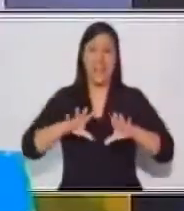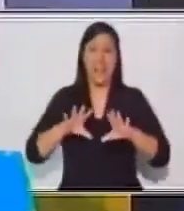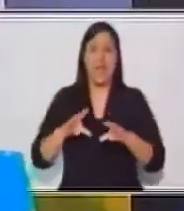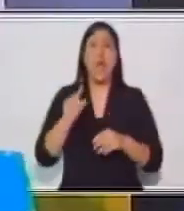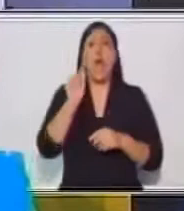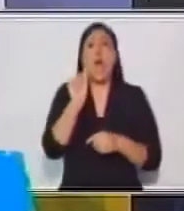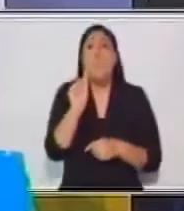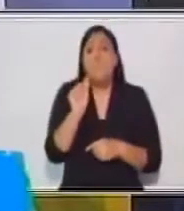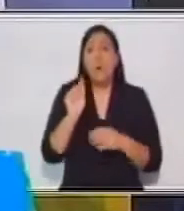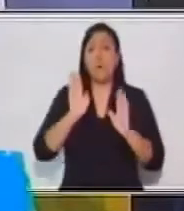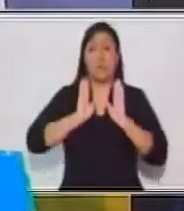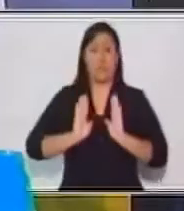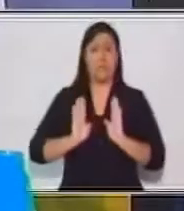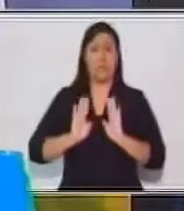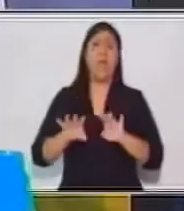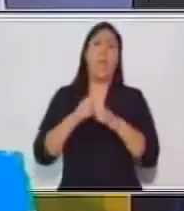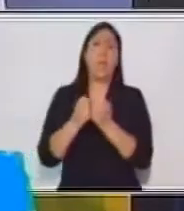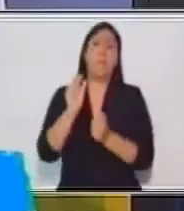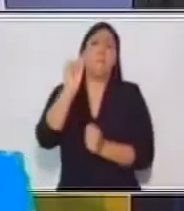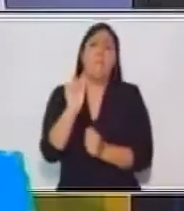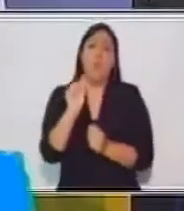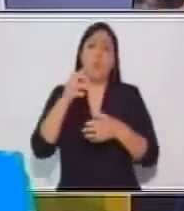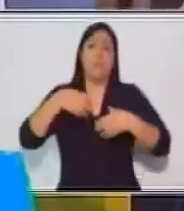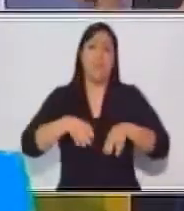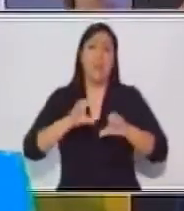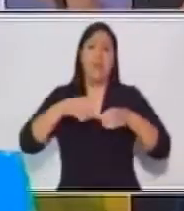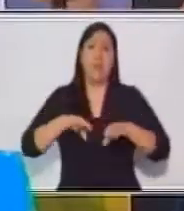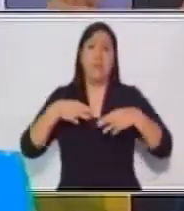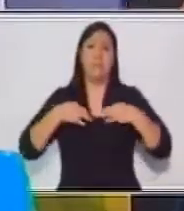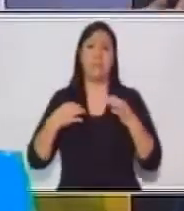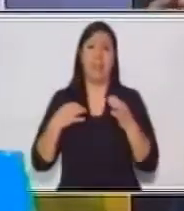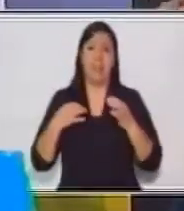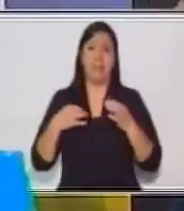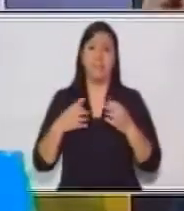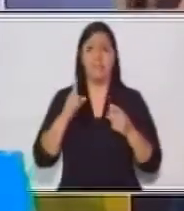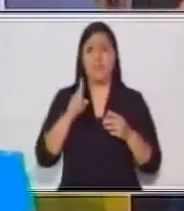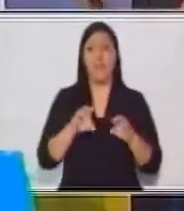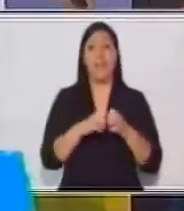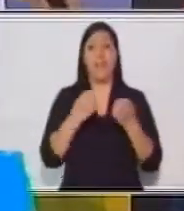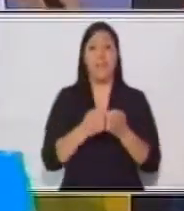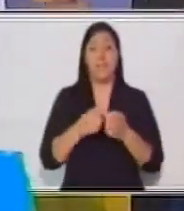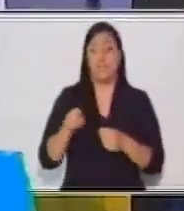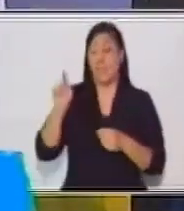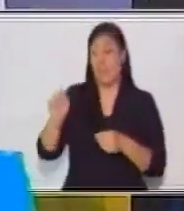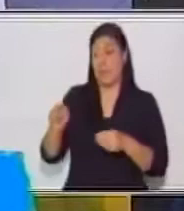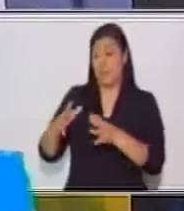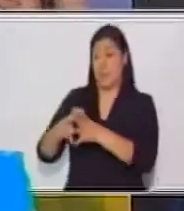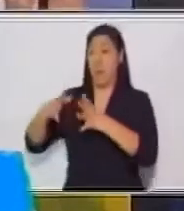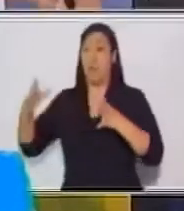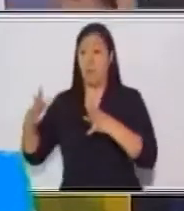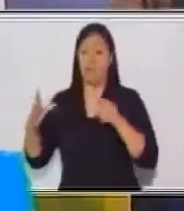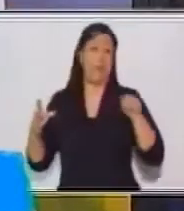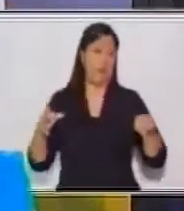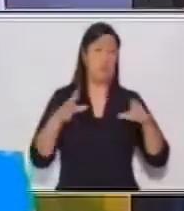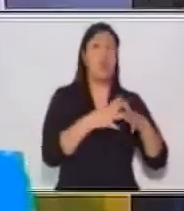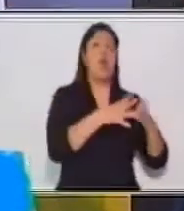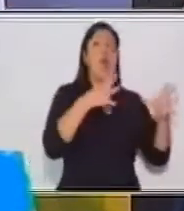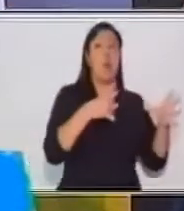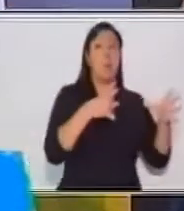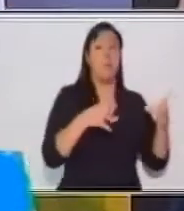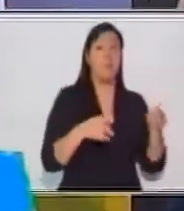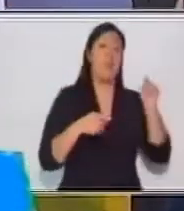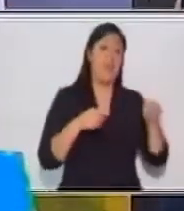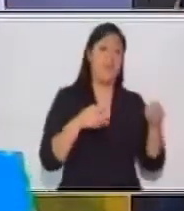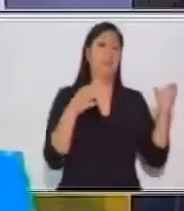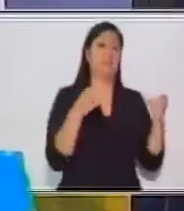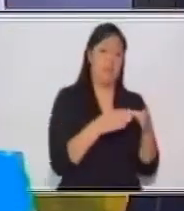directamente proporcionales, porque cuando una aumenta, la otra también aumenta, y cuando una disminuye, la